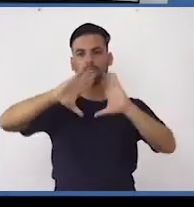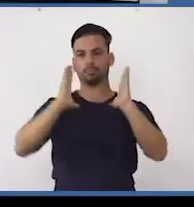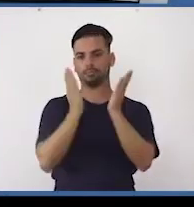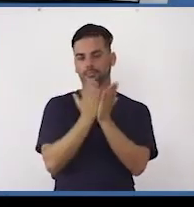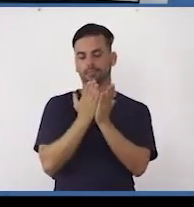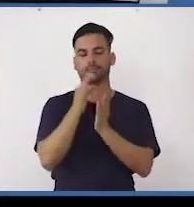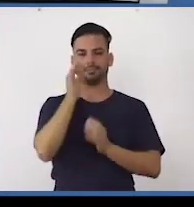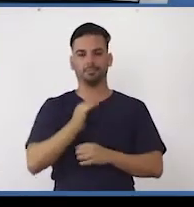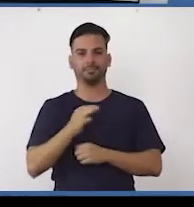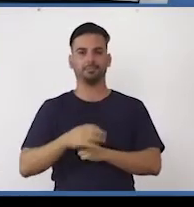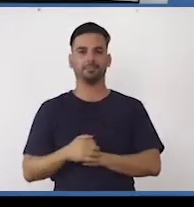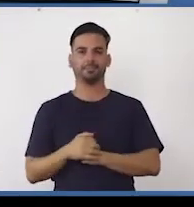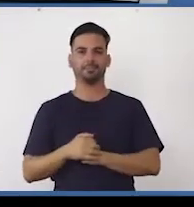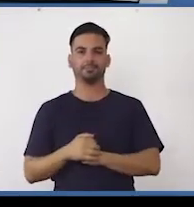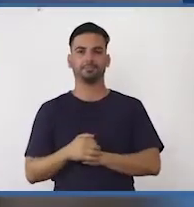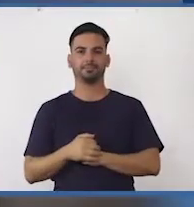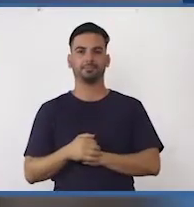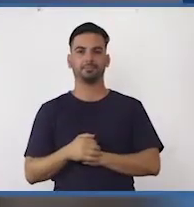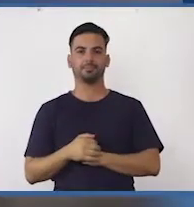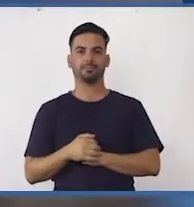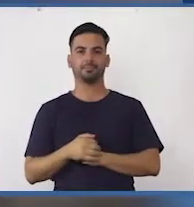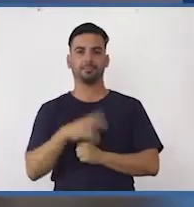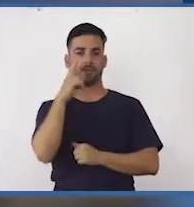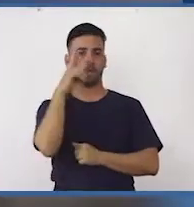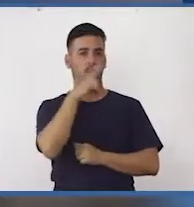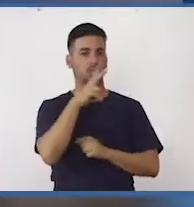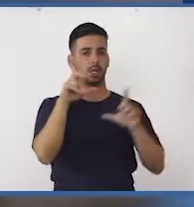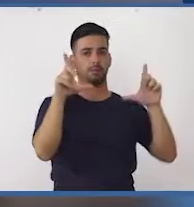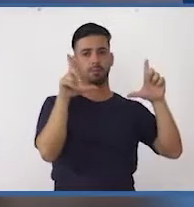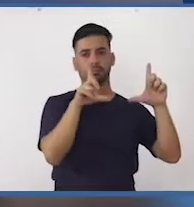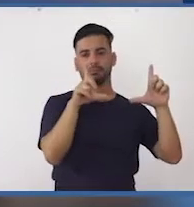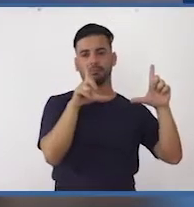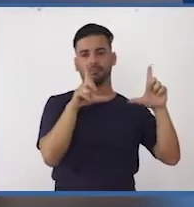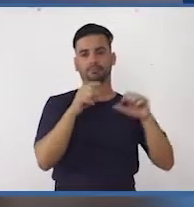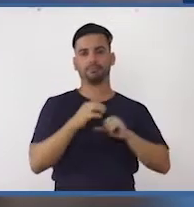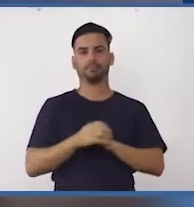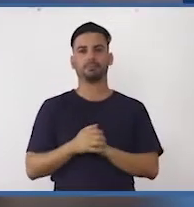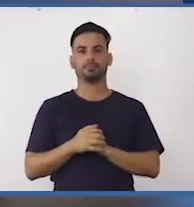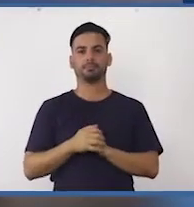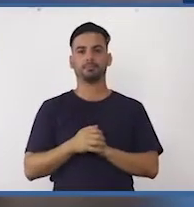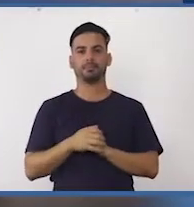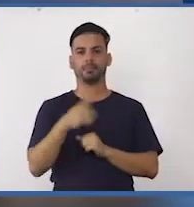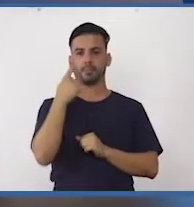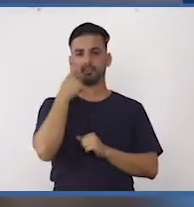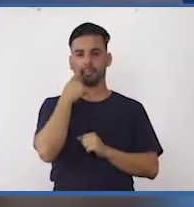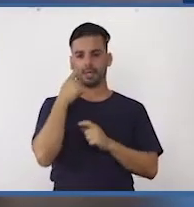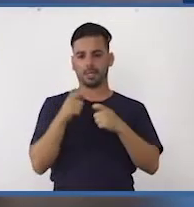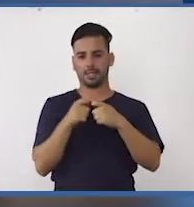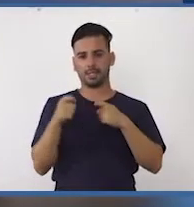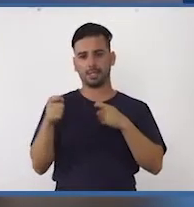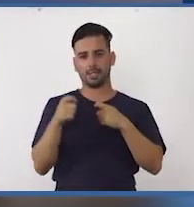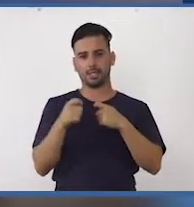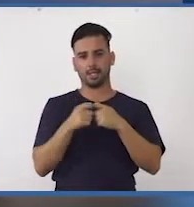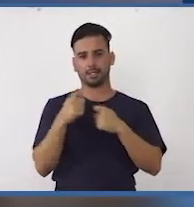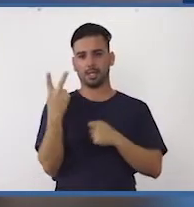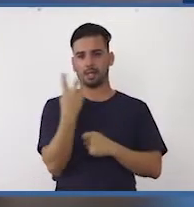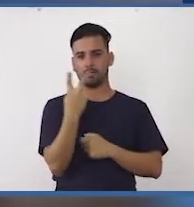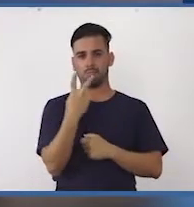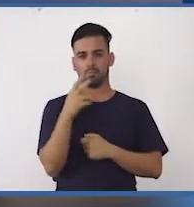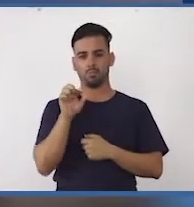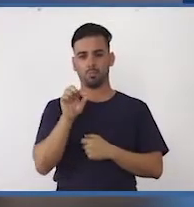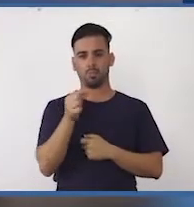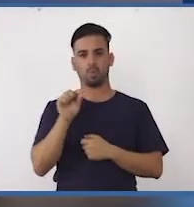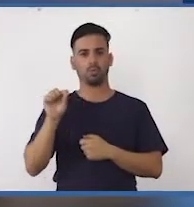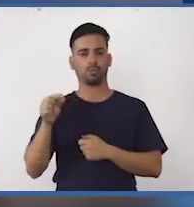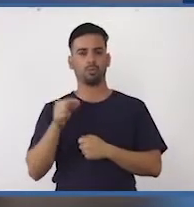caso. Tenemos el mismo péndulo allí graficado y lo vemos que hay una distancia entre los dos puntos. Por lo tanto, esa distancia